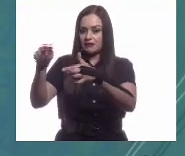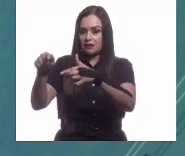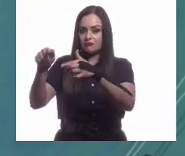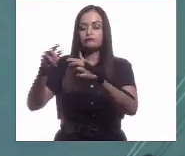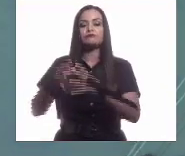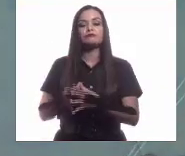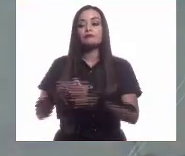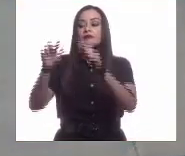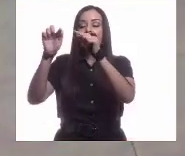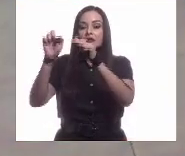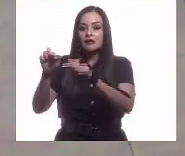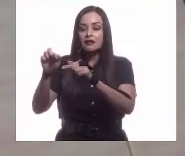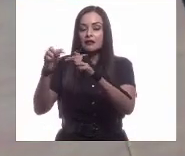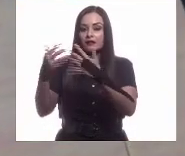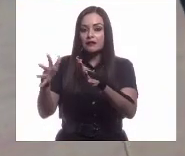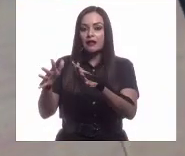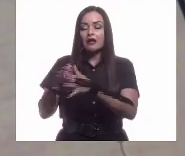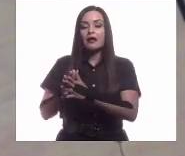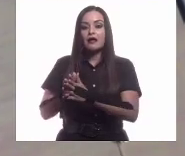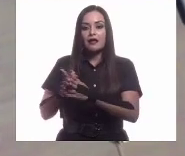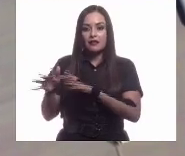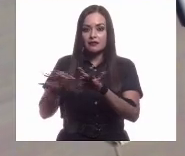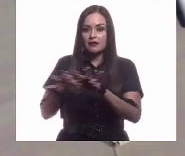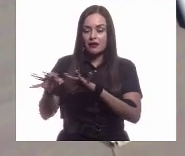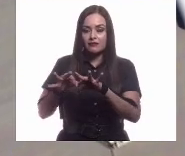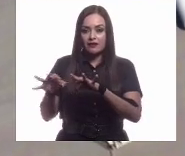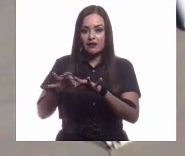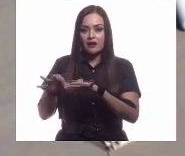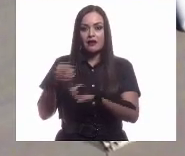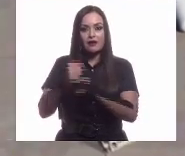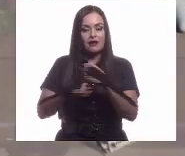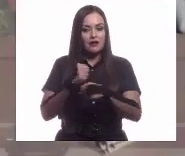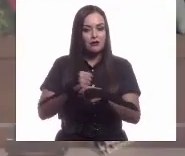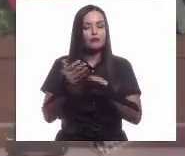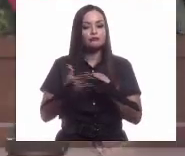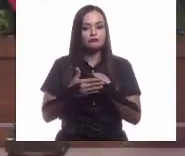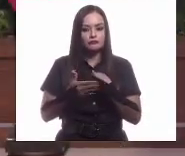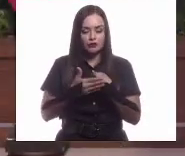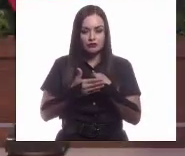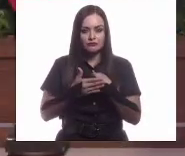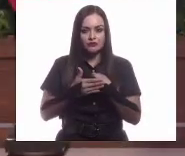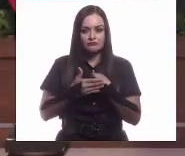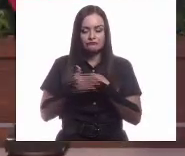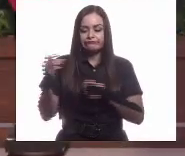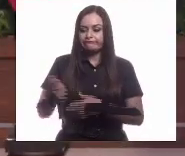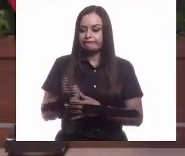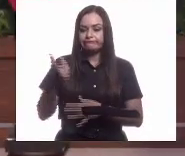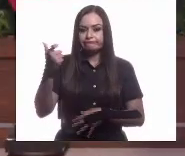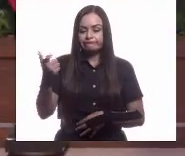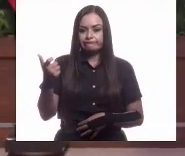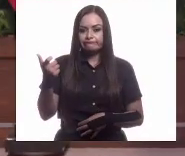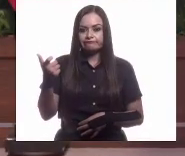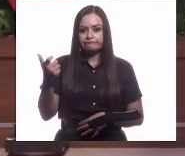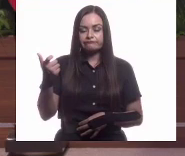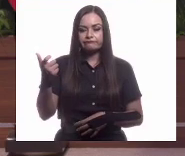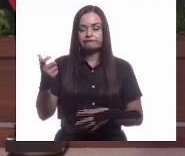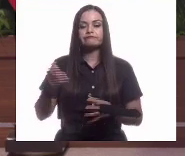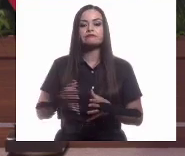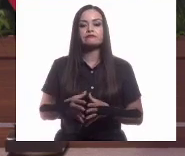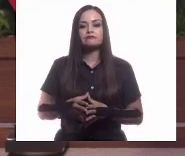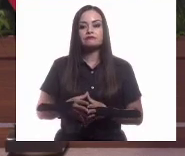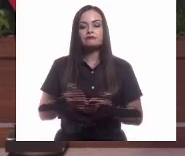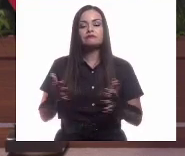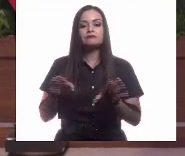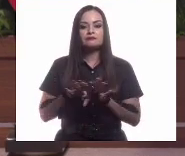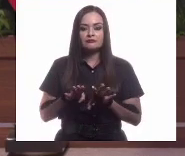que iniciará operaciones en el segundo semestre del próximo año. Esta inversión va a romper nuestro aislamiento energético y